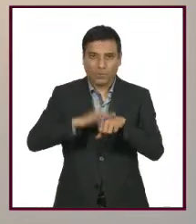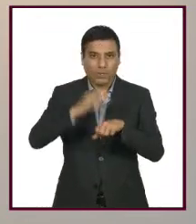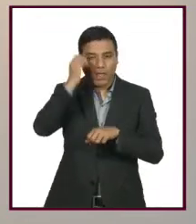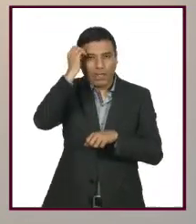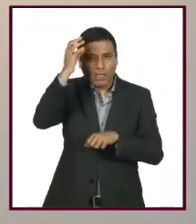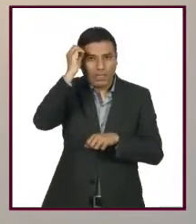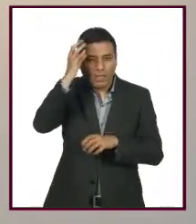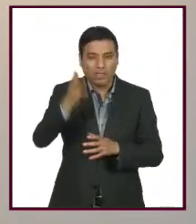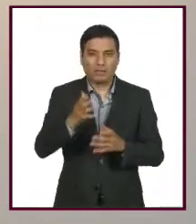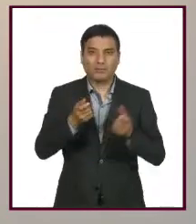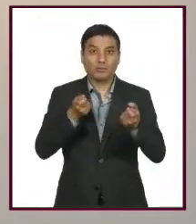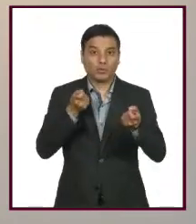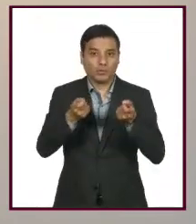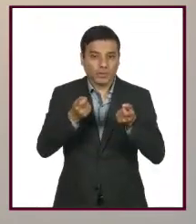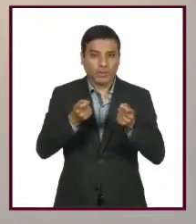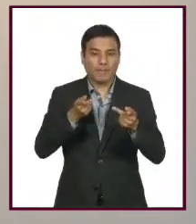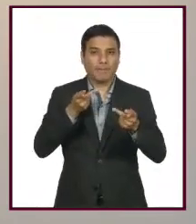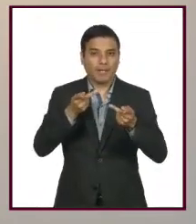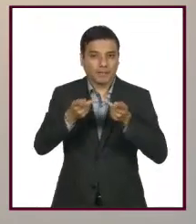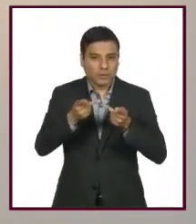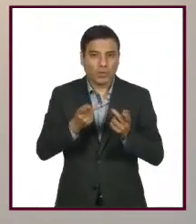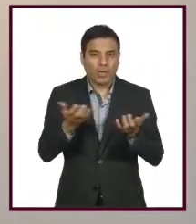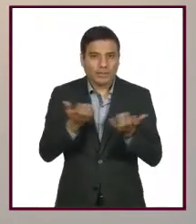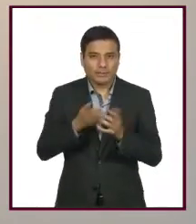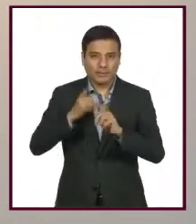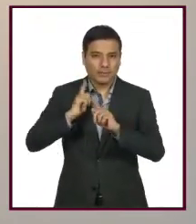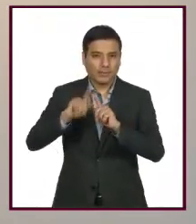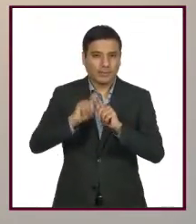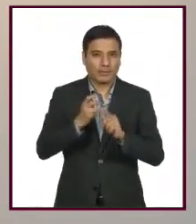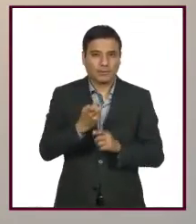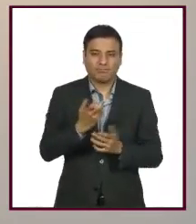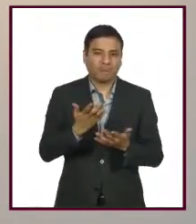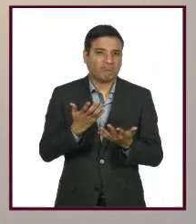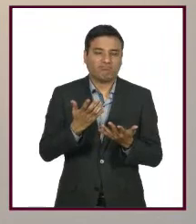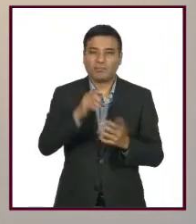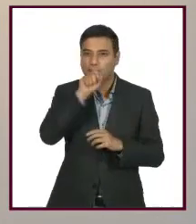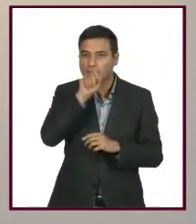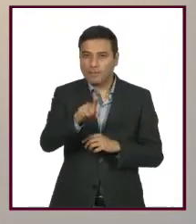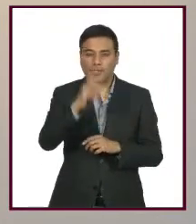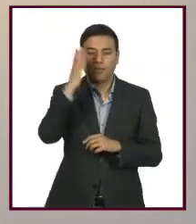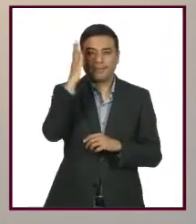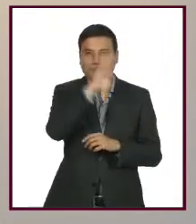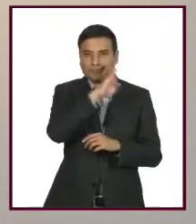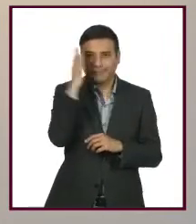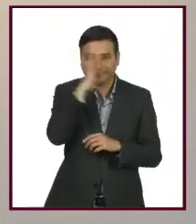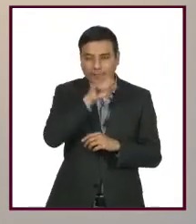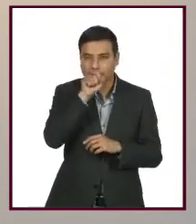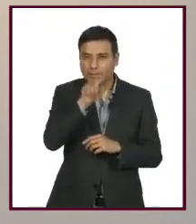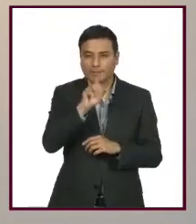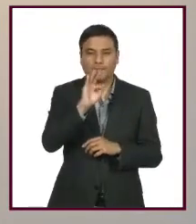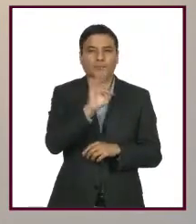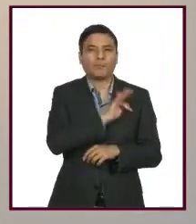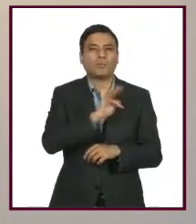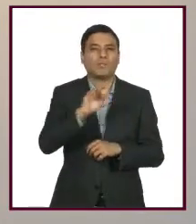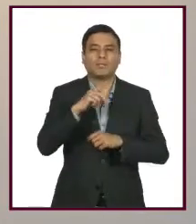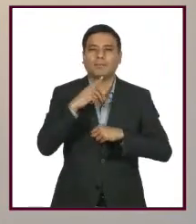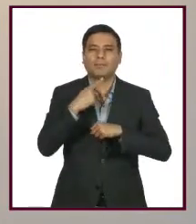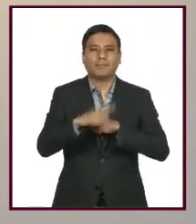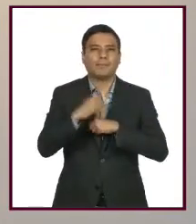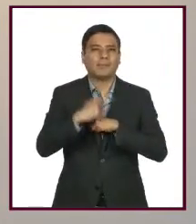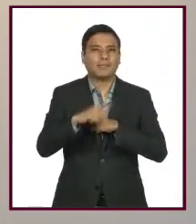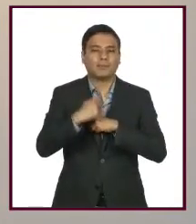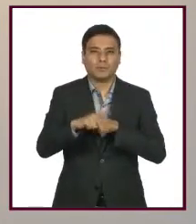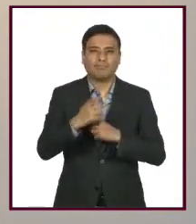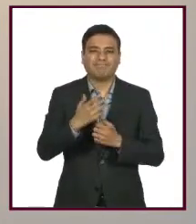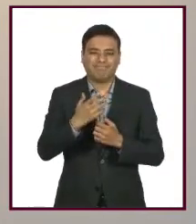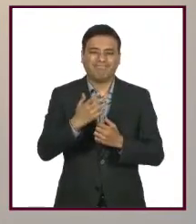la ejecución, también pues alteraciones en el estado de ánimo, ¿no? También pueden verse afectadas de